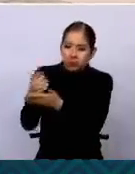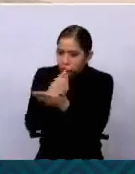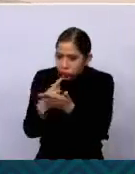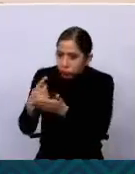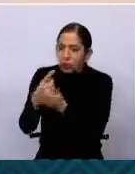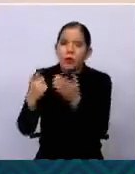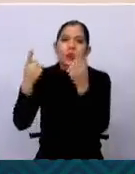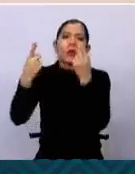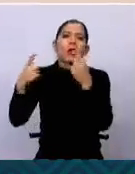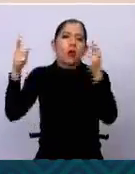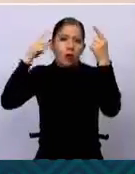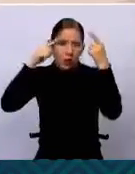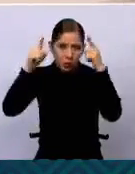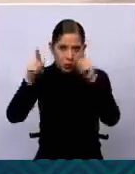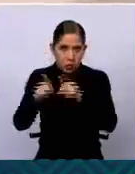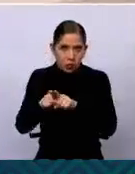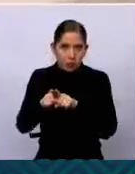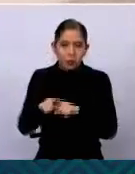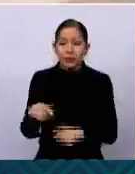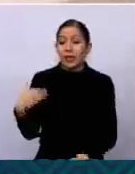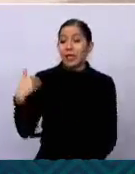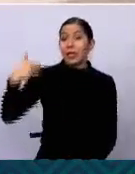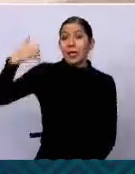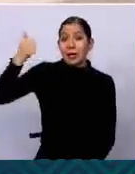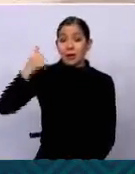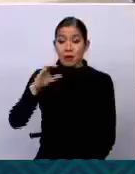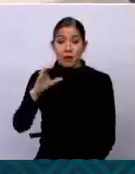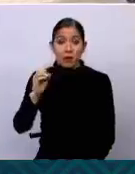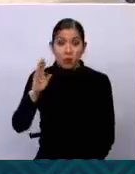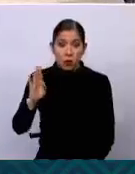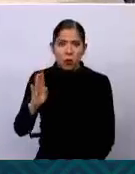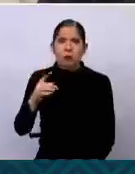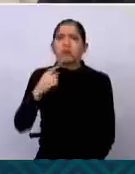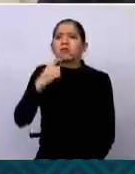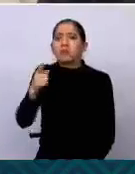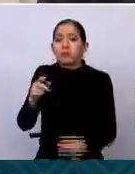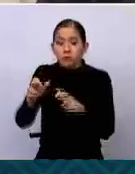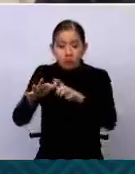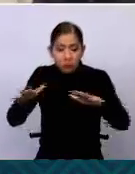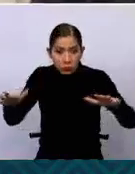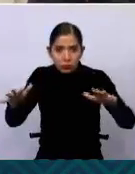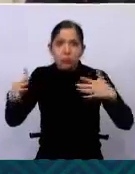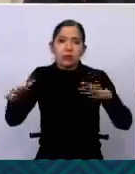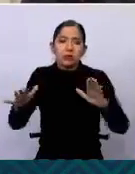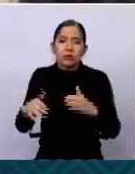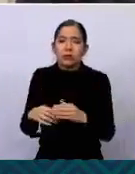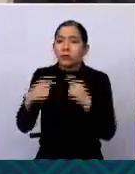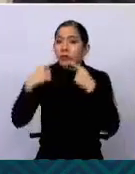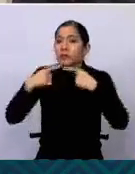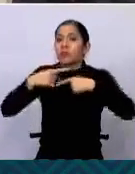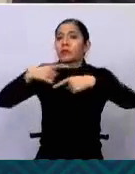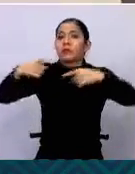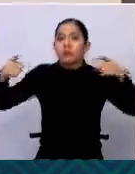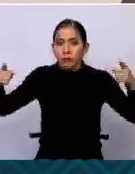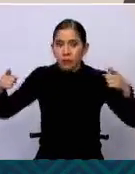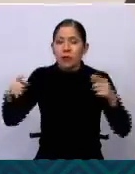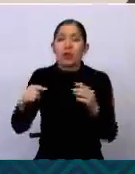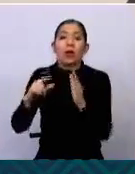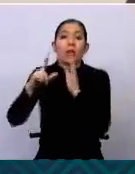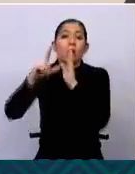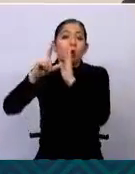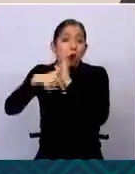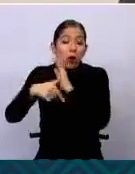salarial. El ejecutivo de la Central Obrera Boliviana, Juan Carlos Gualachi, manifestó que una vez sea promulgada esta normativa, harán seguimiento